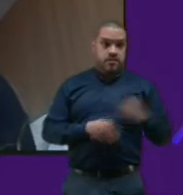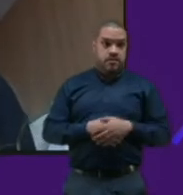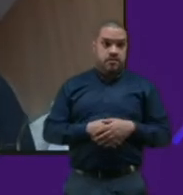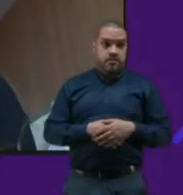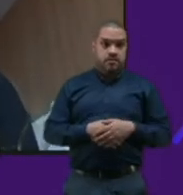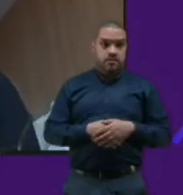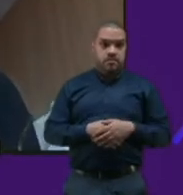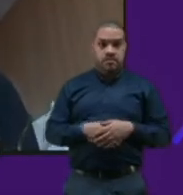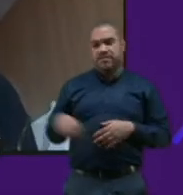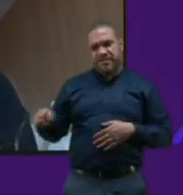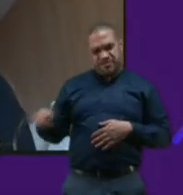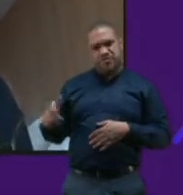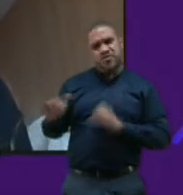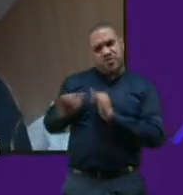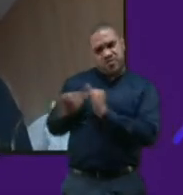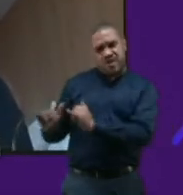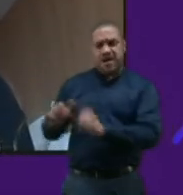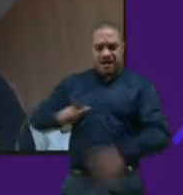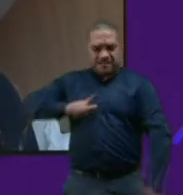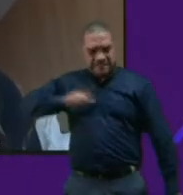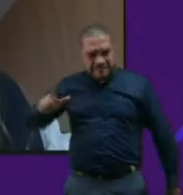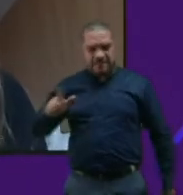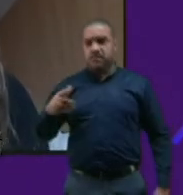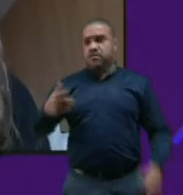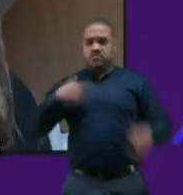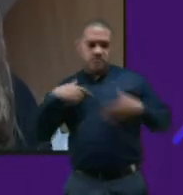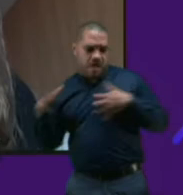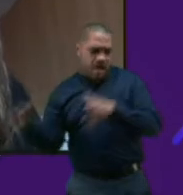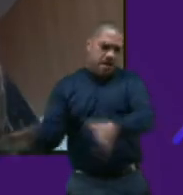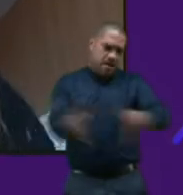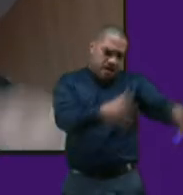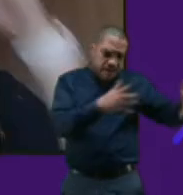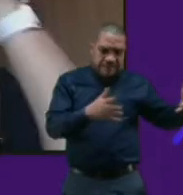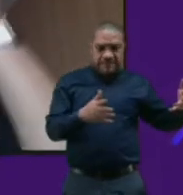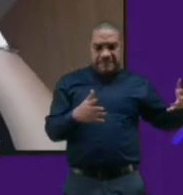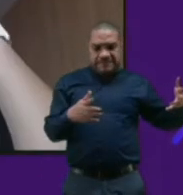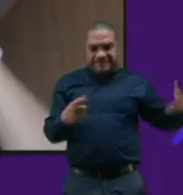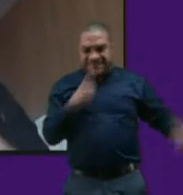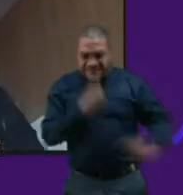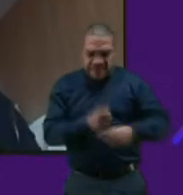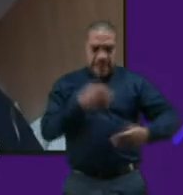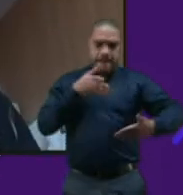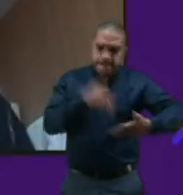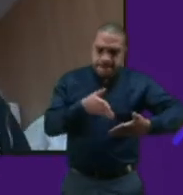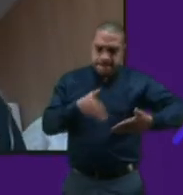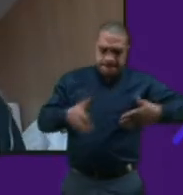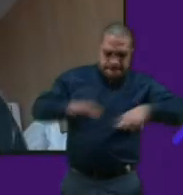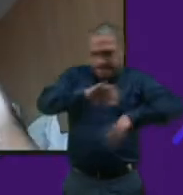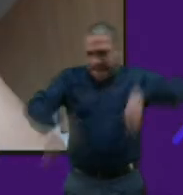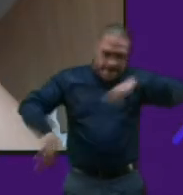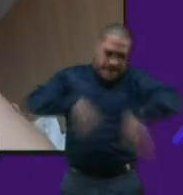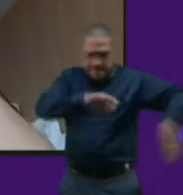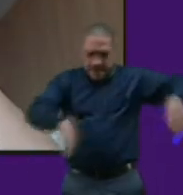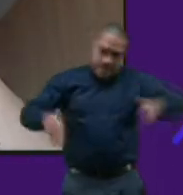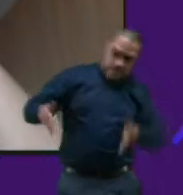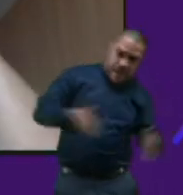levantando plata y explicando y enseñando sí. Y todo. Y abriendo camino. Es una industria muy joven, o sea que